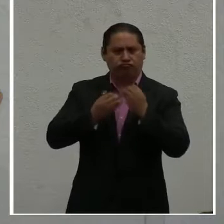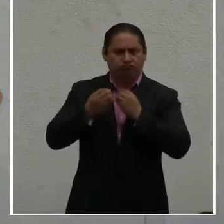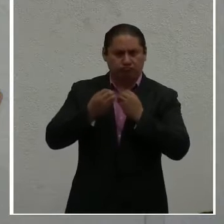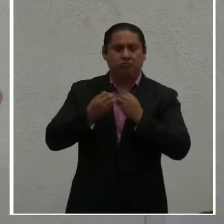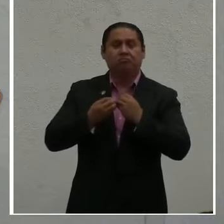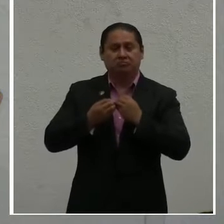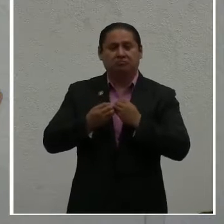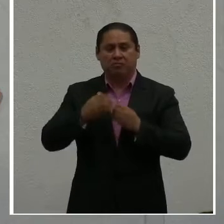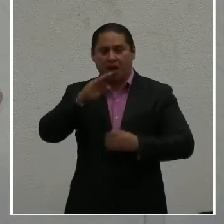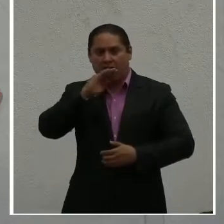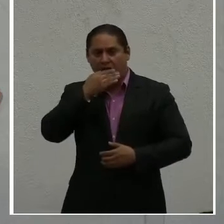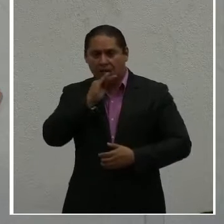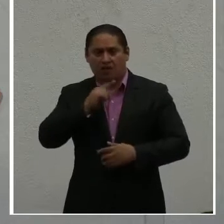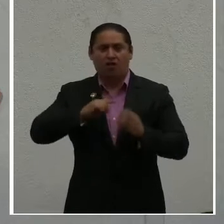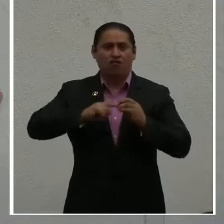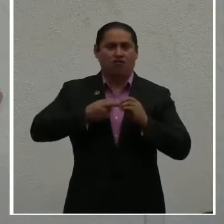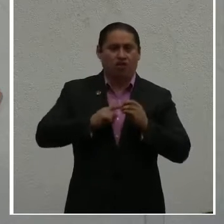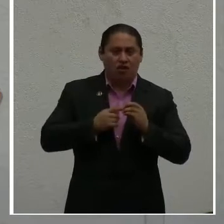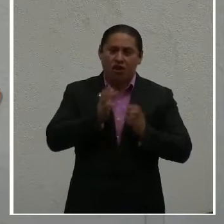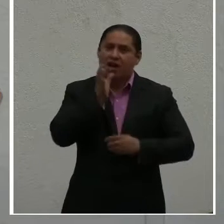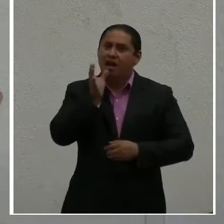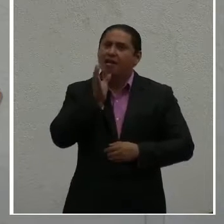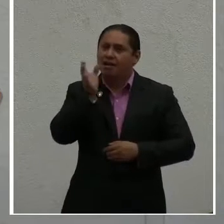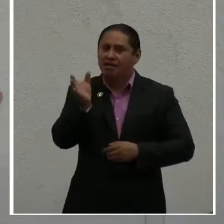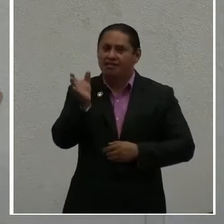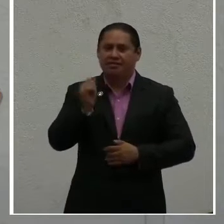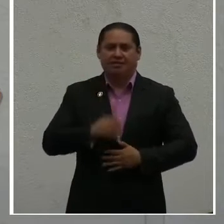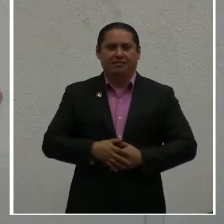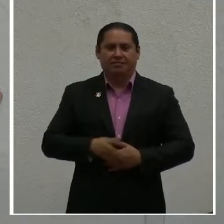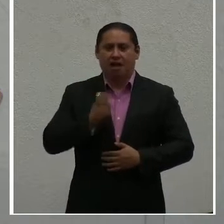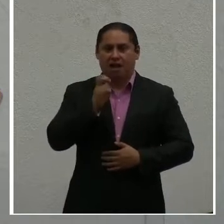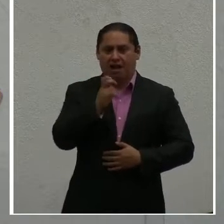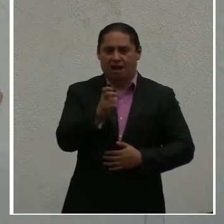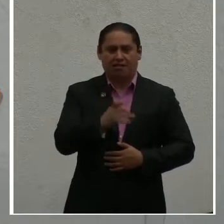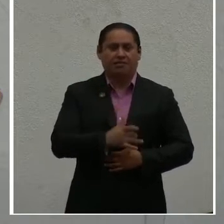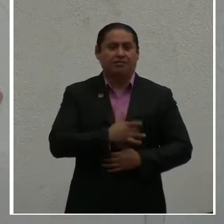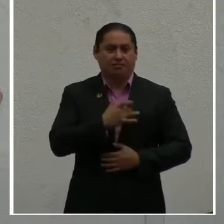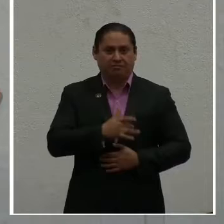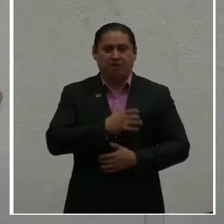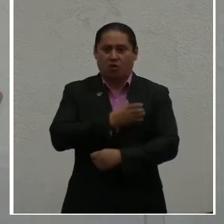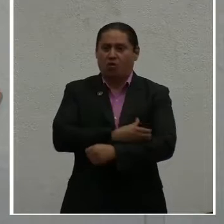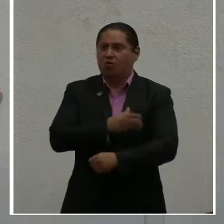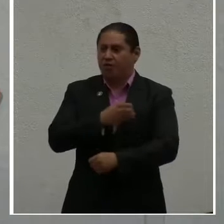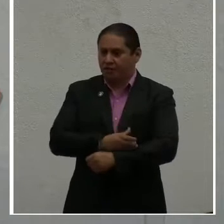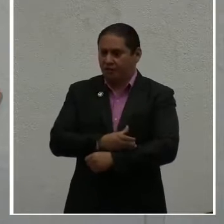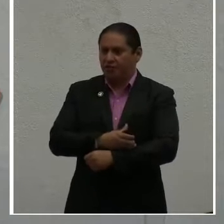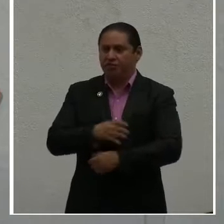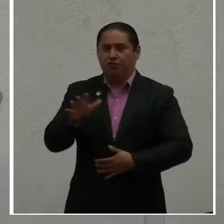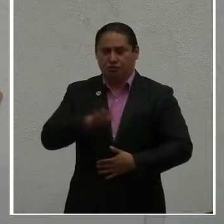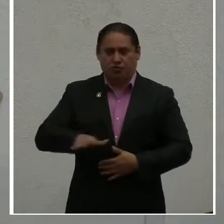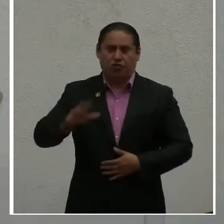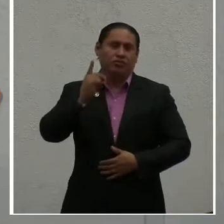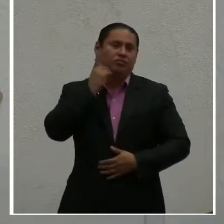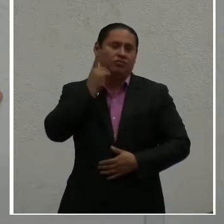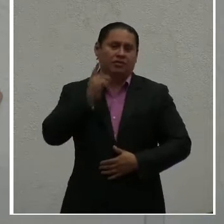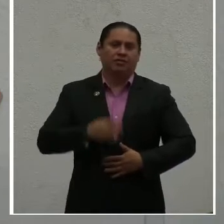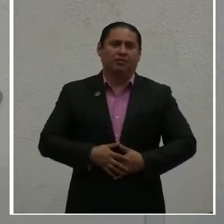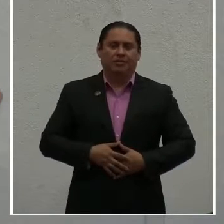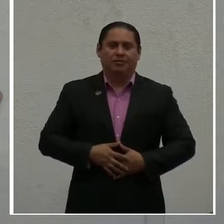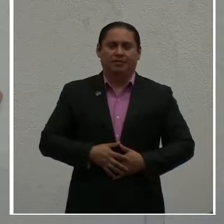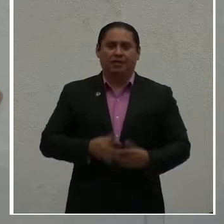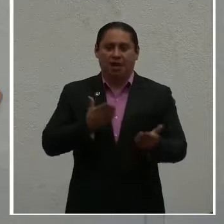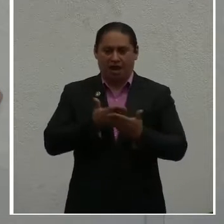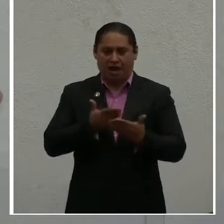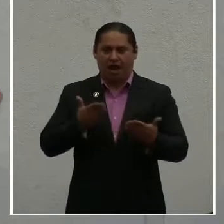maíz, el frijol y la calabaza. En ese sentido, compañeras y compañeros diputados, sometemos